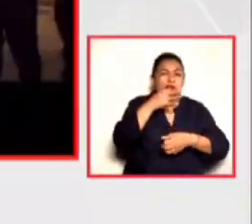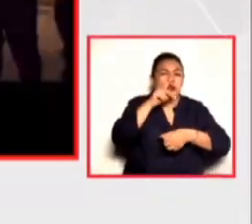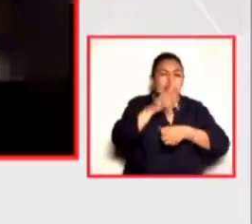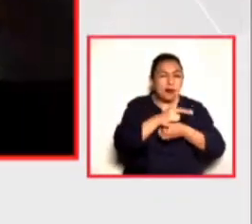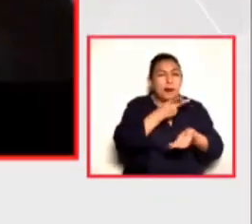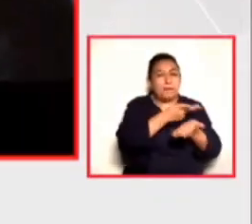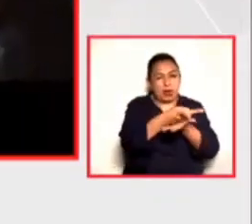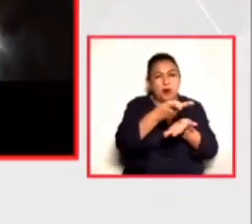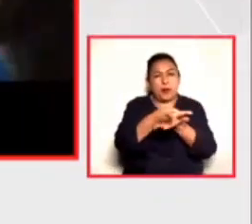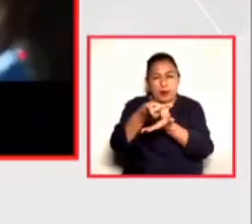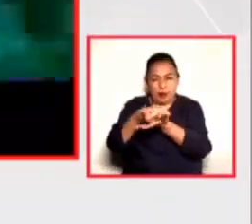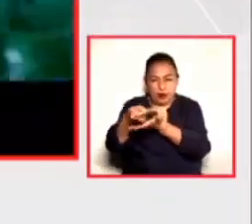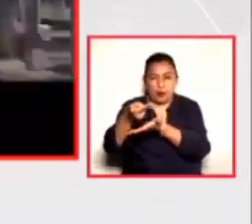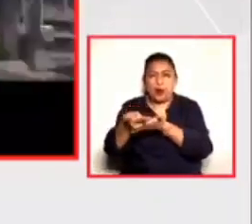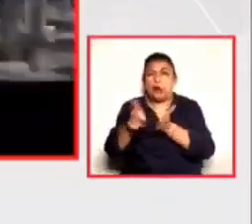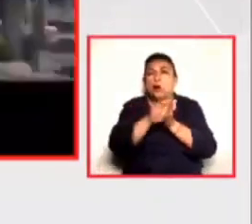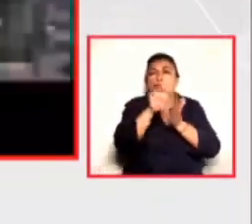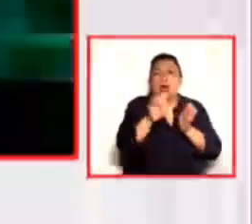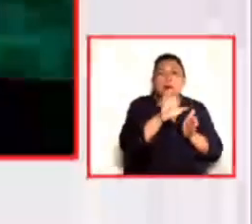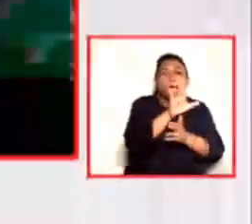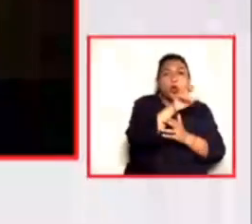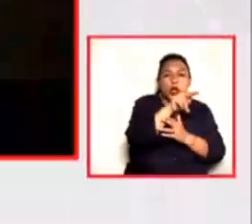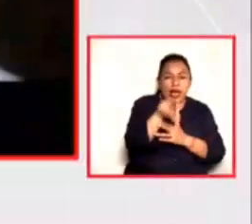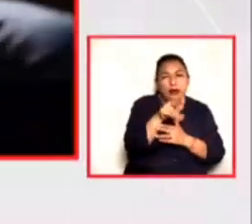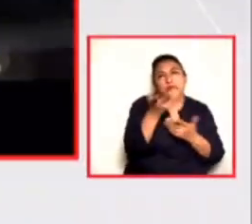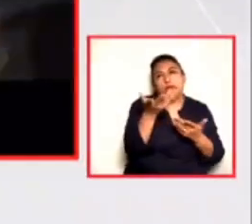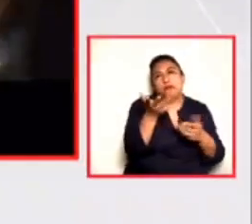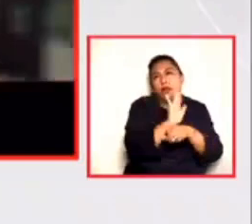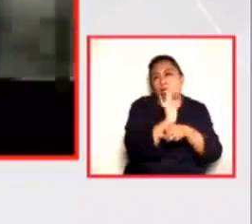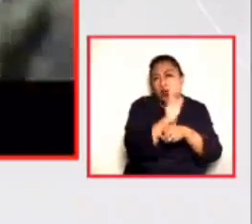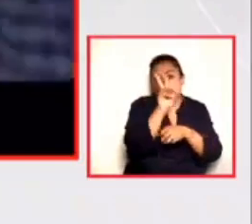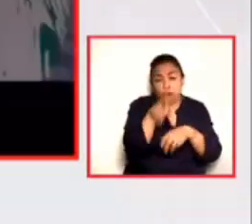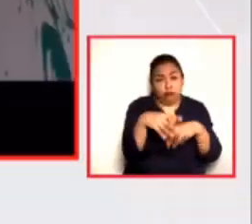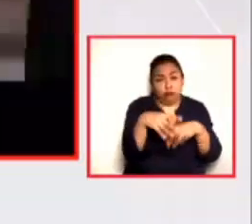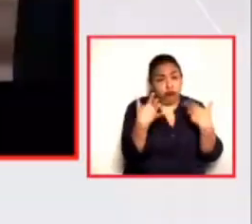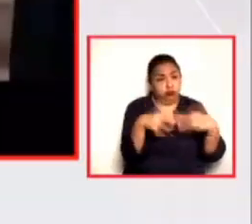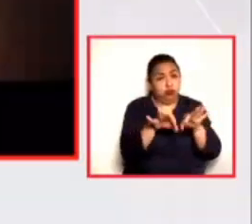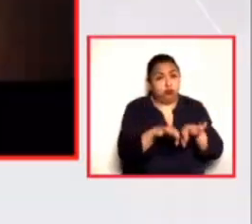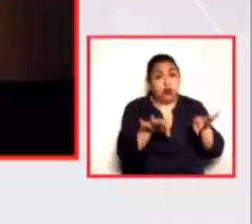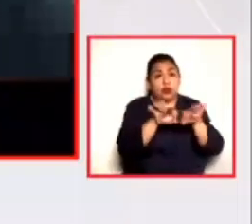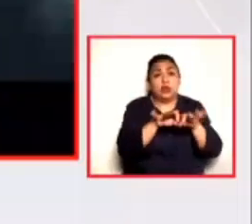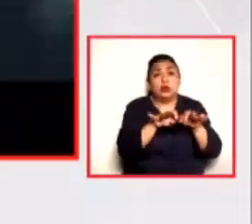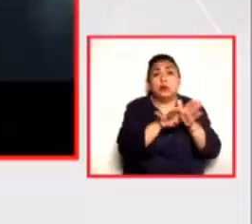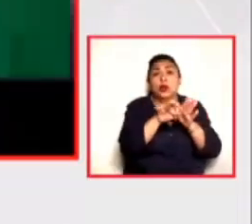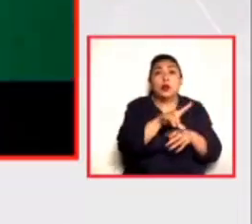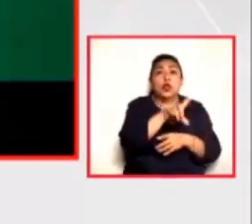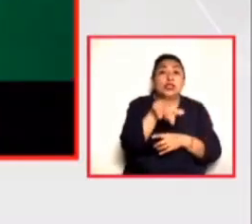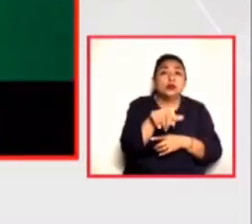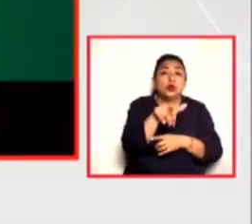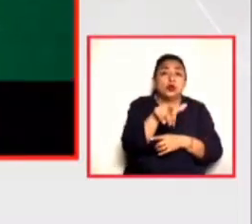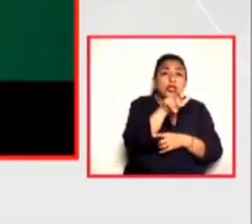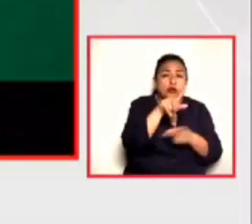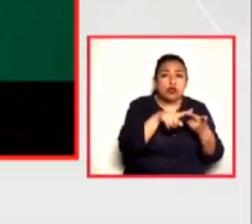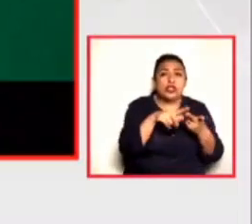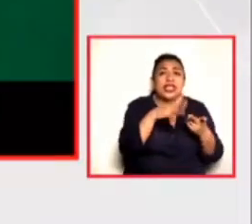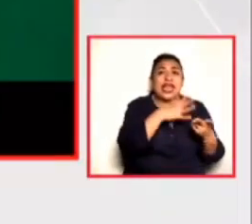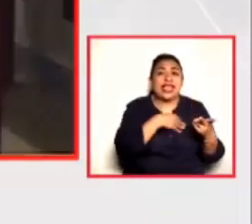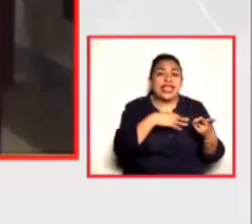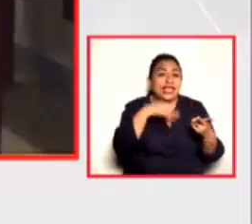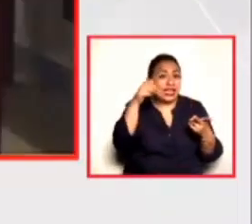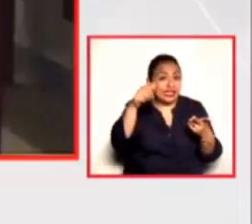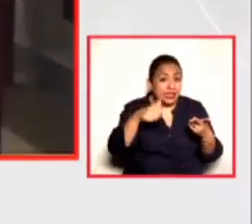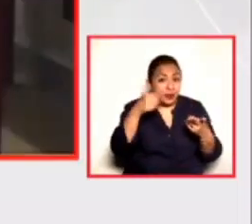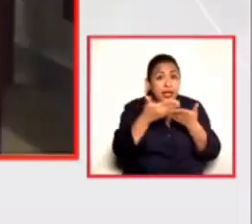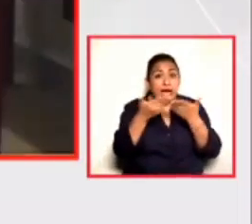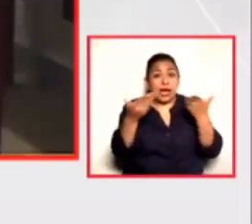internacionales, como el Festival de Cannes, por películas de enorme impacto, como es el caso de Después de Lucía, de Las Hijas de Abril. Y ahora con Nuevo Orden,